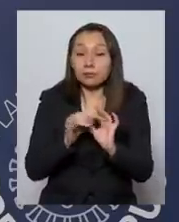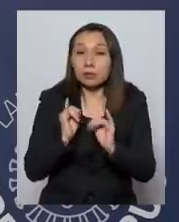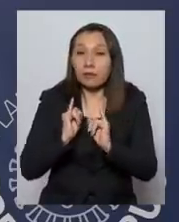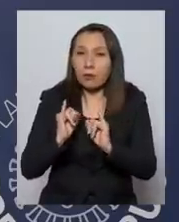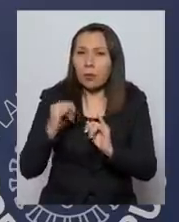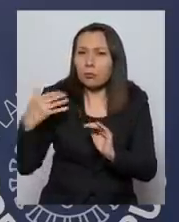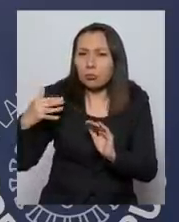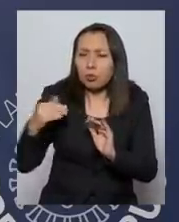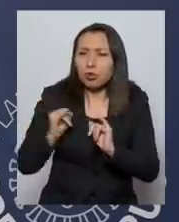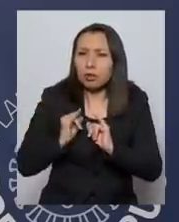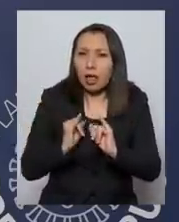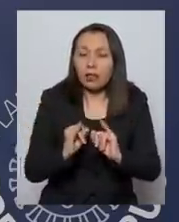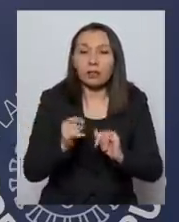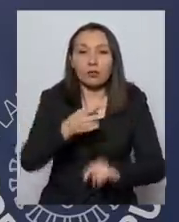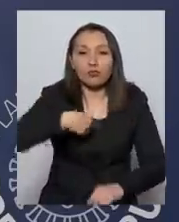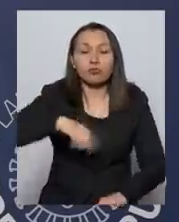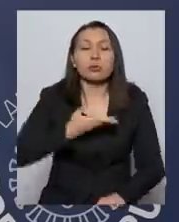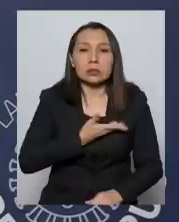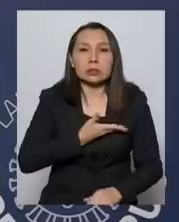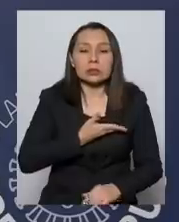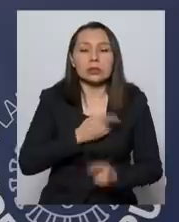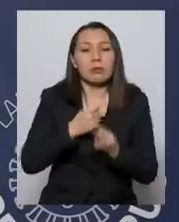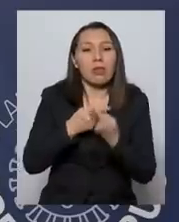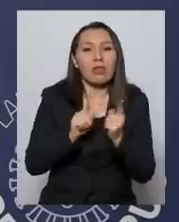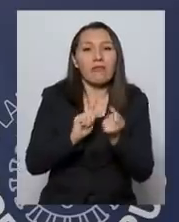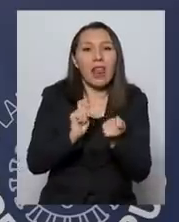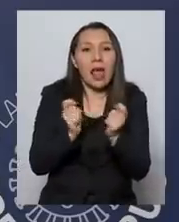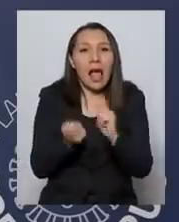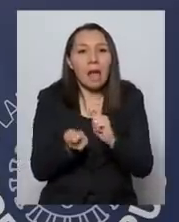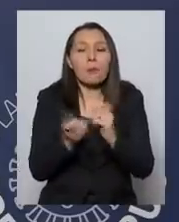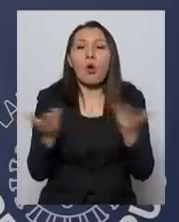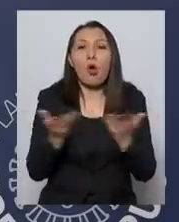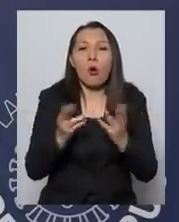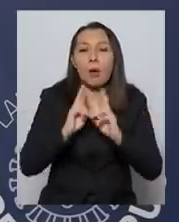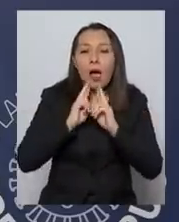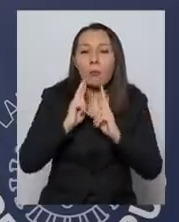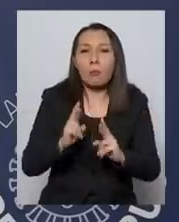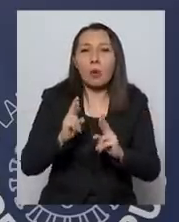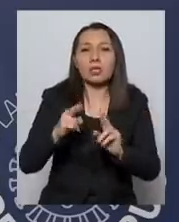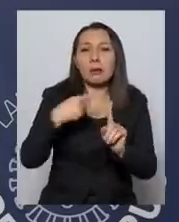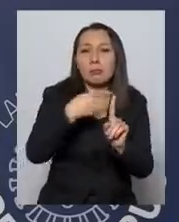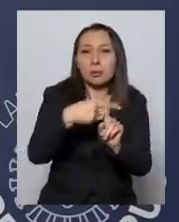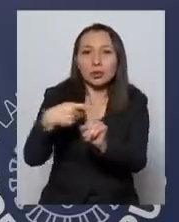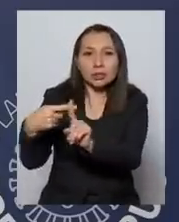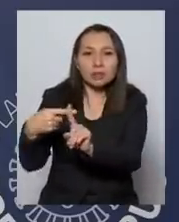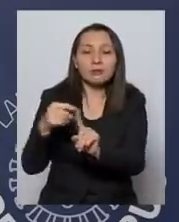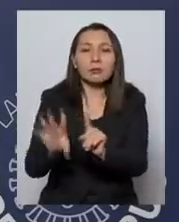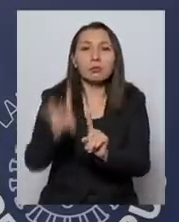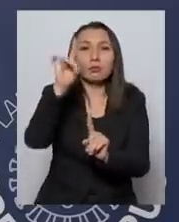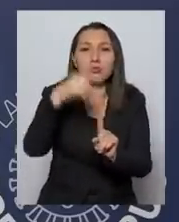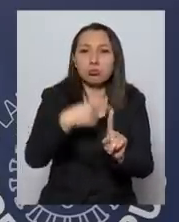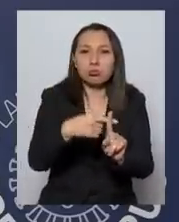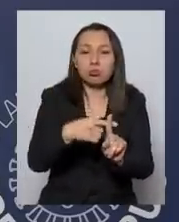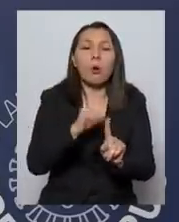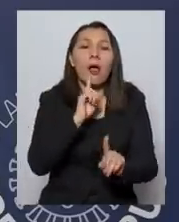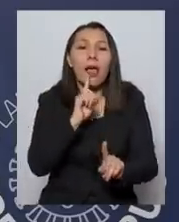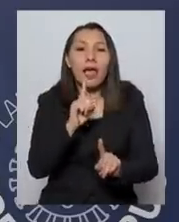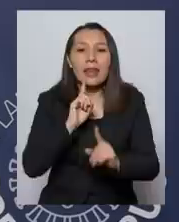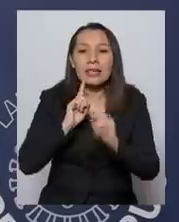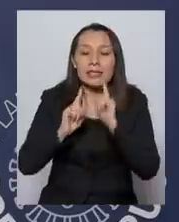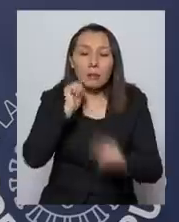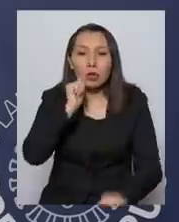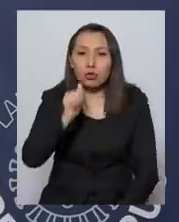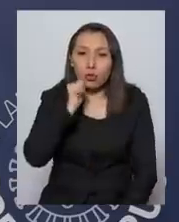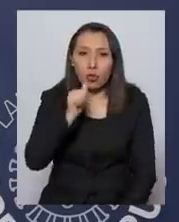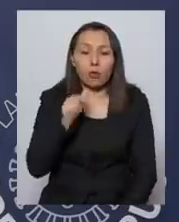importante, nosotros hemos tenido una variación en los resultados positivos de exámenes